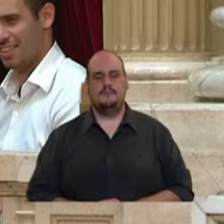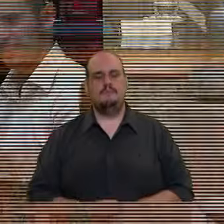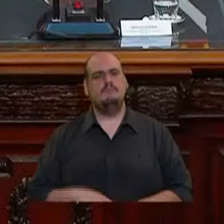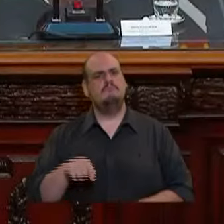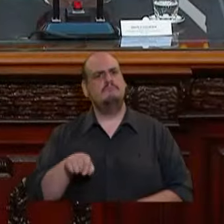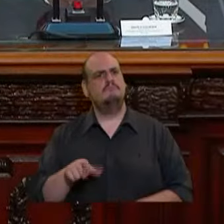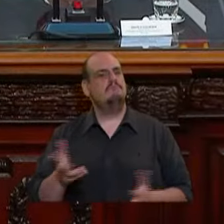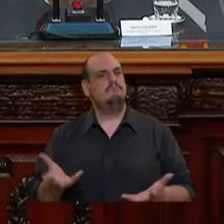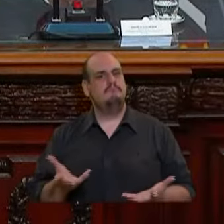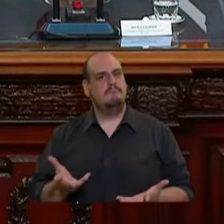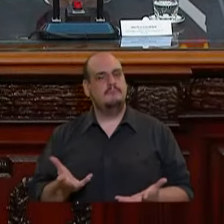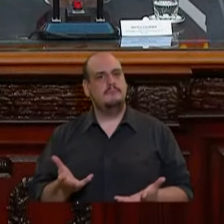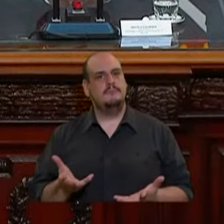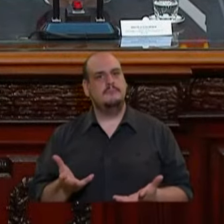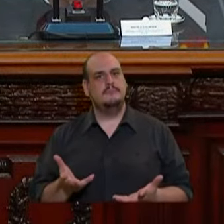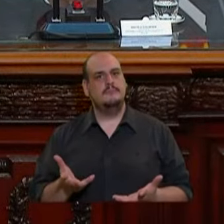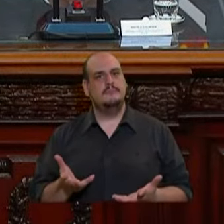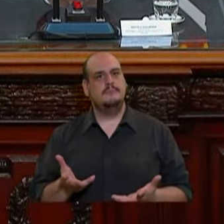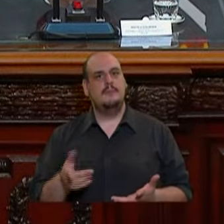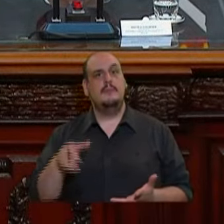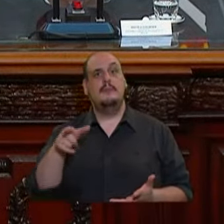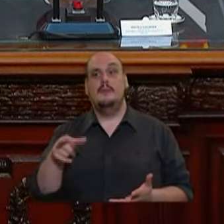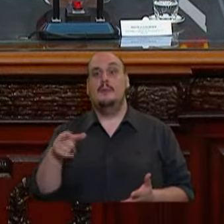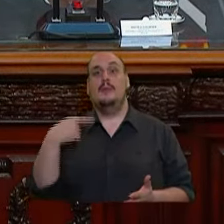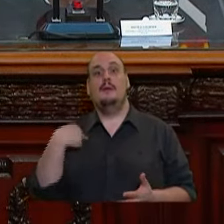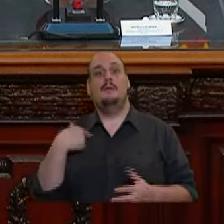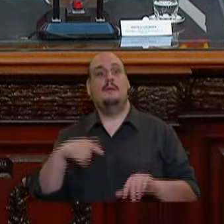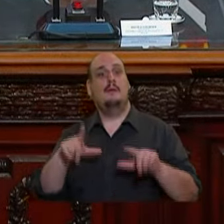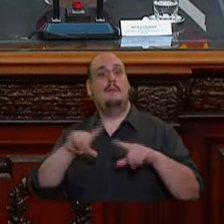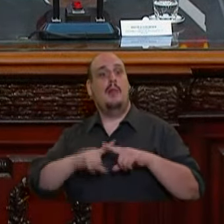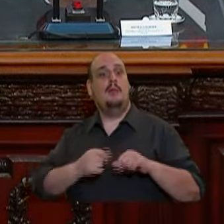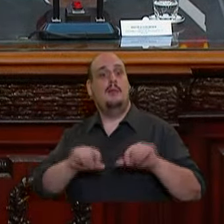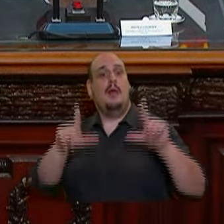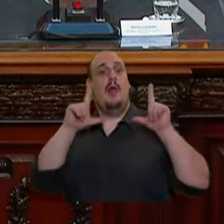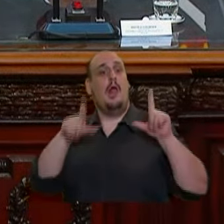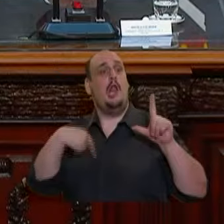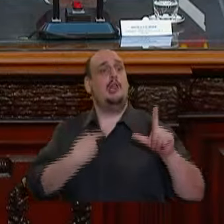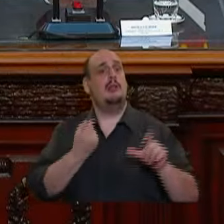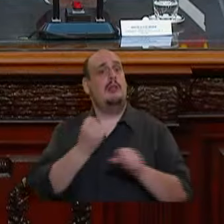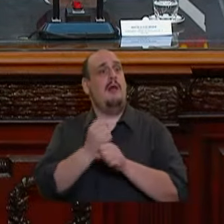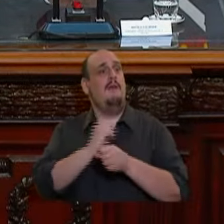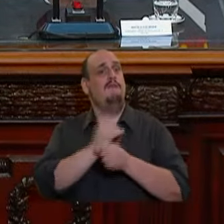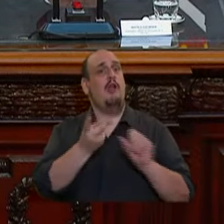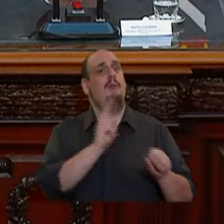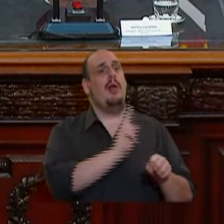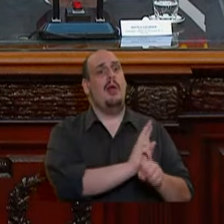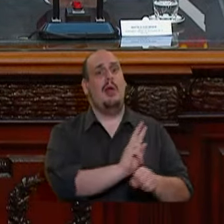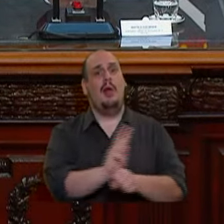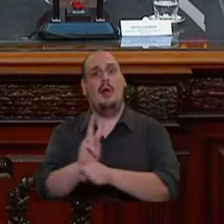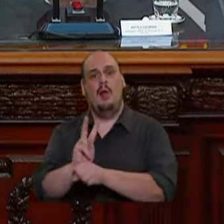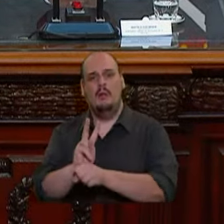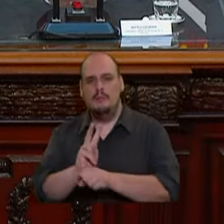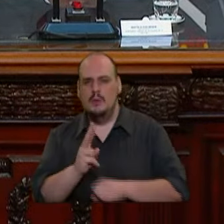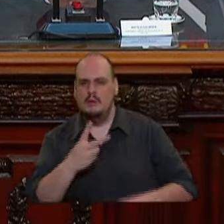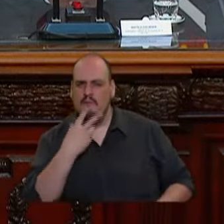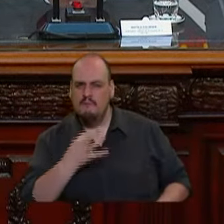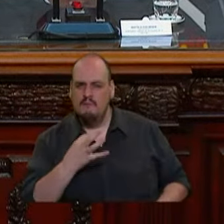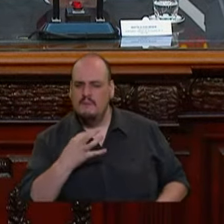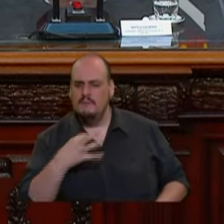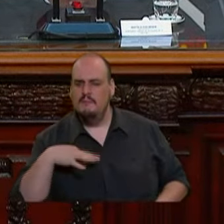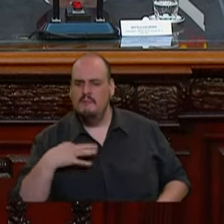Esto es, nos vendieron la idea de que el Estado trabaja como un seguro, pero en la vida real, cuando el siniestro